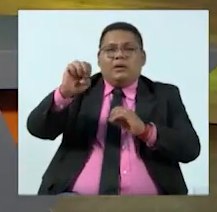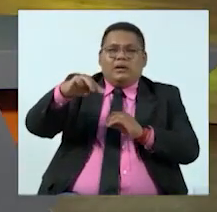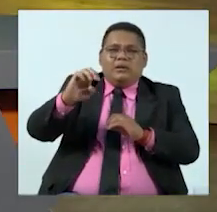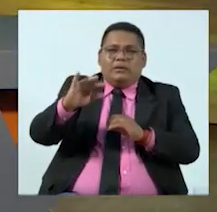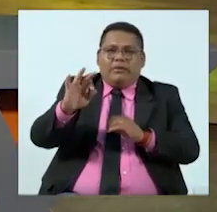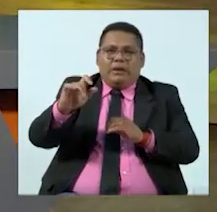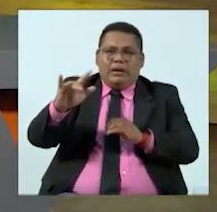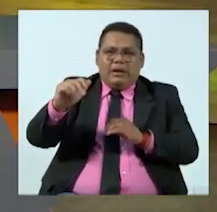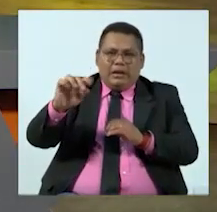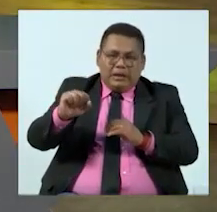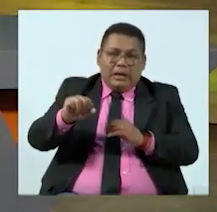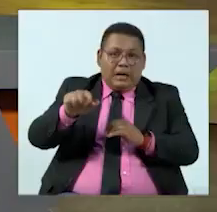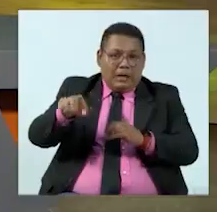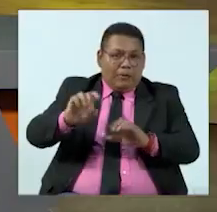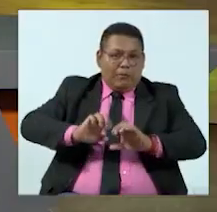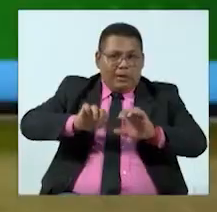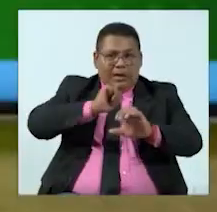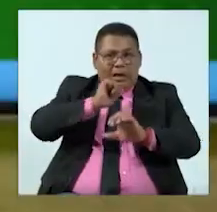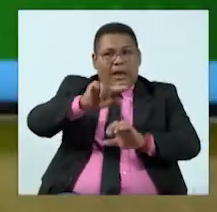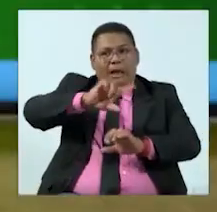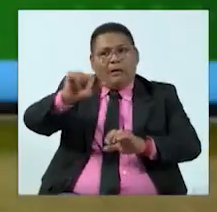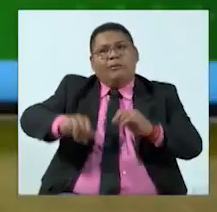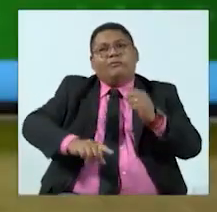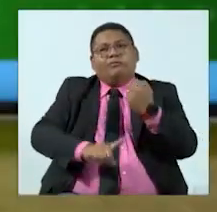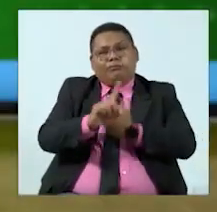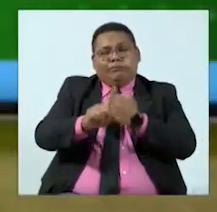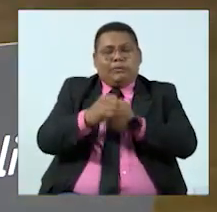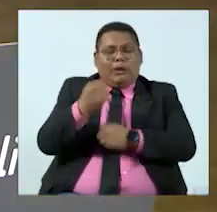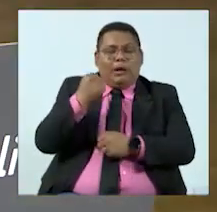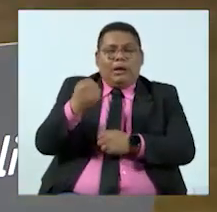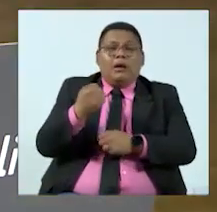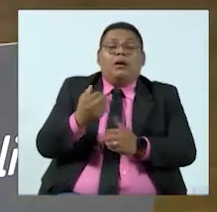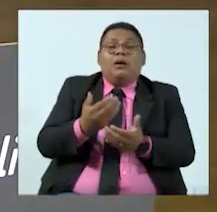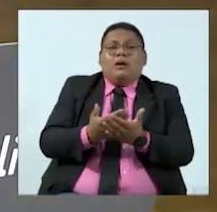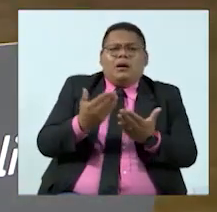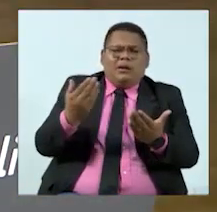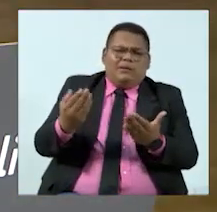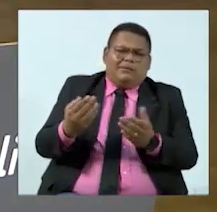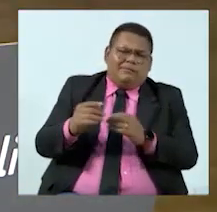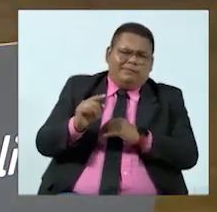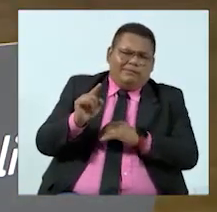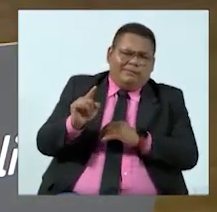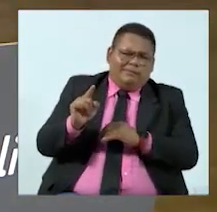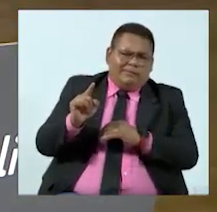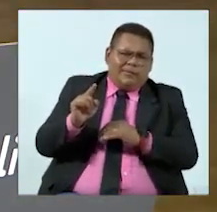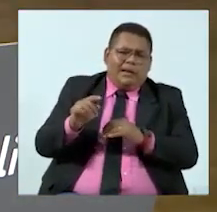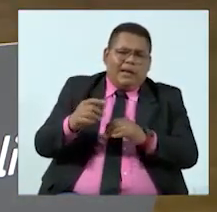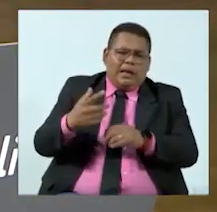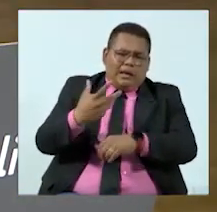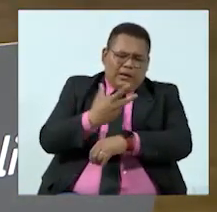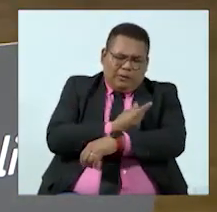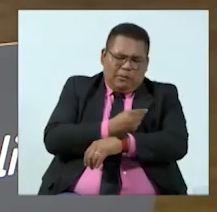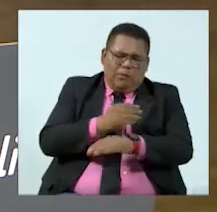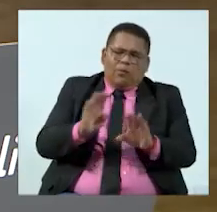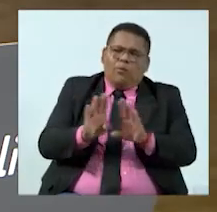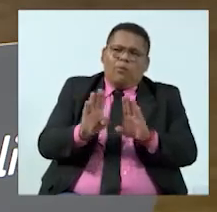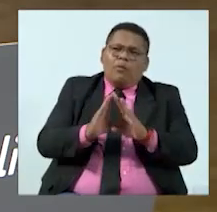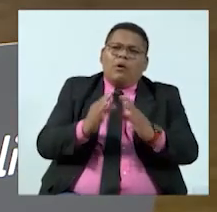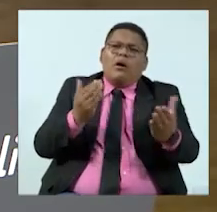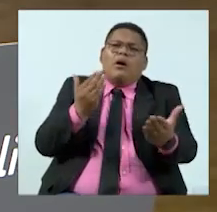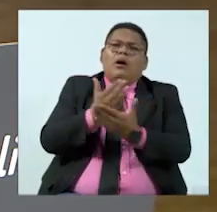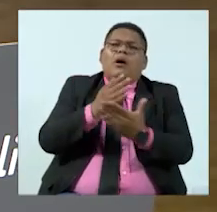atiende pues puede tener esas repercusiones mayores Cuál es el mecanismo doctor para obtener la vacuna A dónde hay que